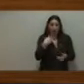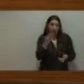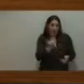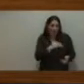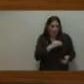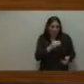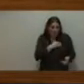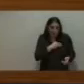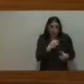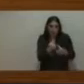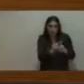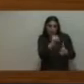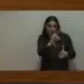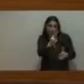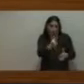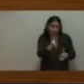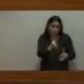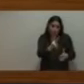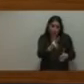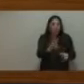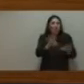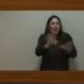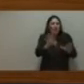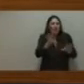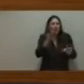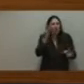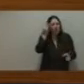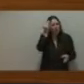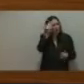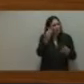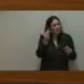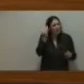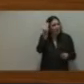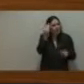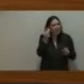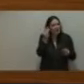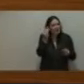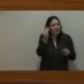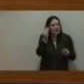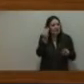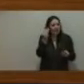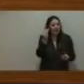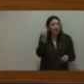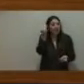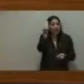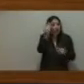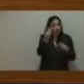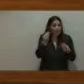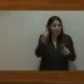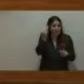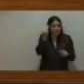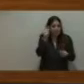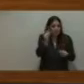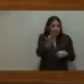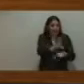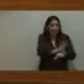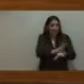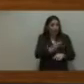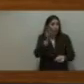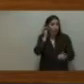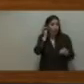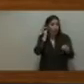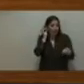de Izquierda Unida, pero ¿quién cree que ha mantenido por activa o por pasiva esta consejera desde